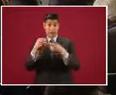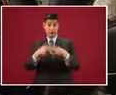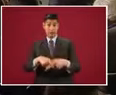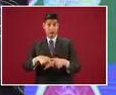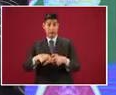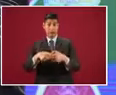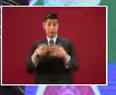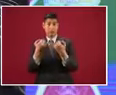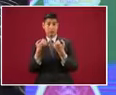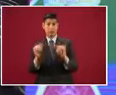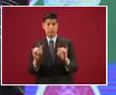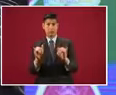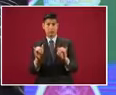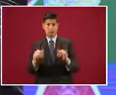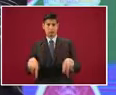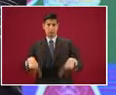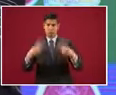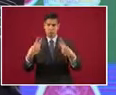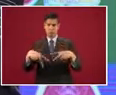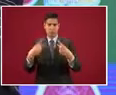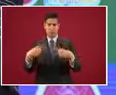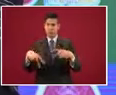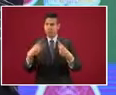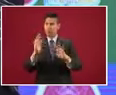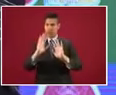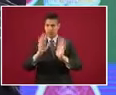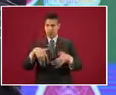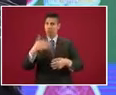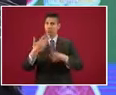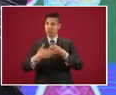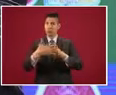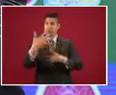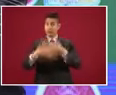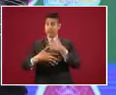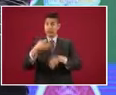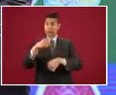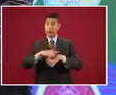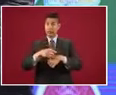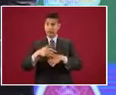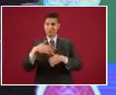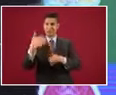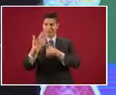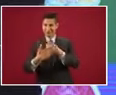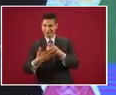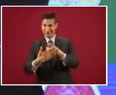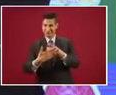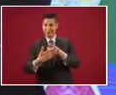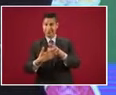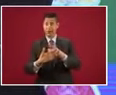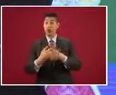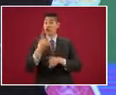ya la venta, en 15 días, 2 millones.